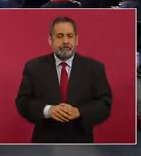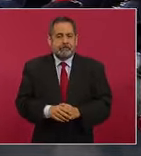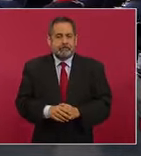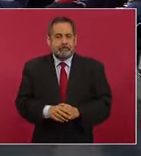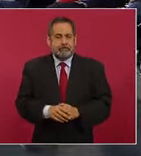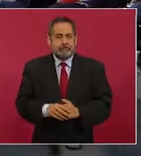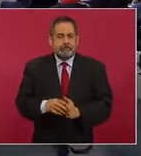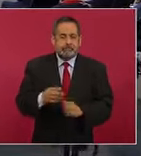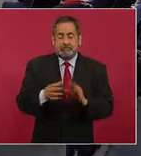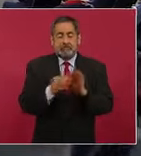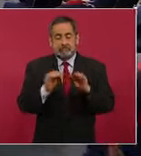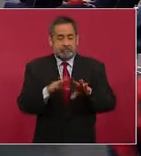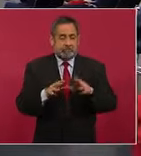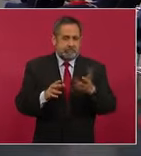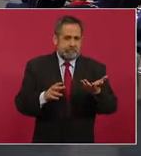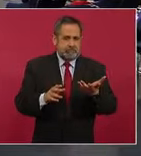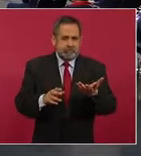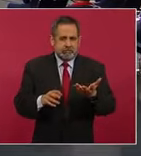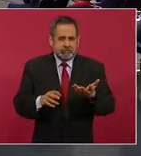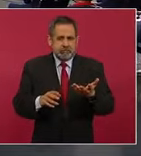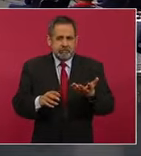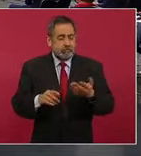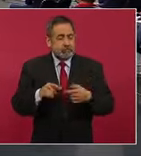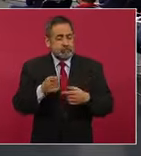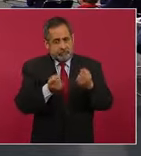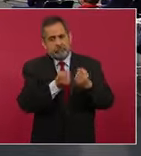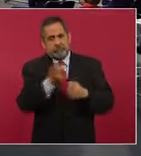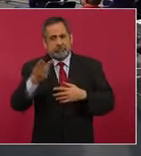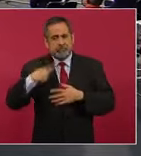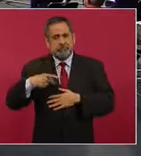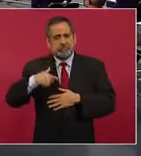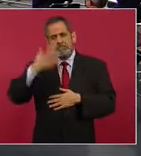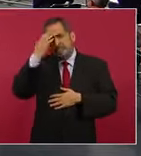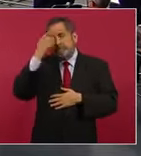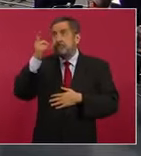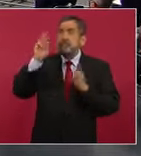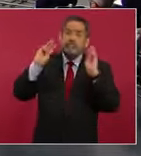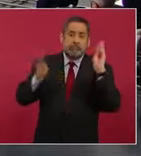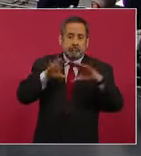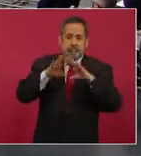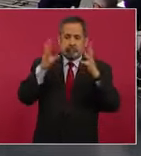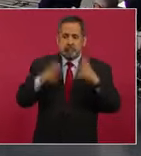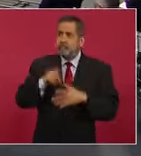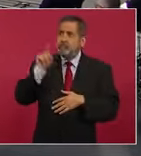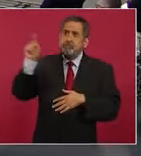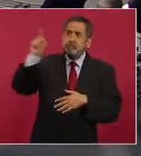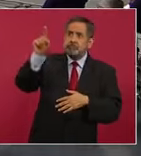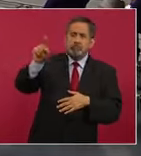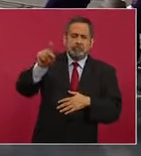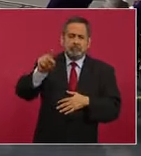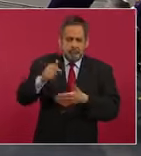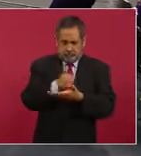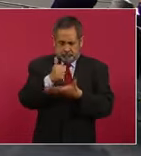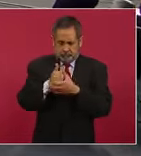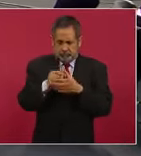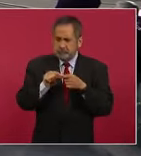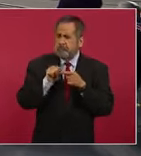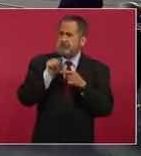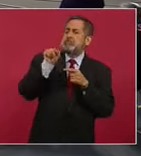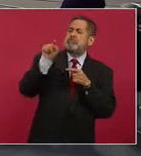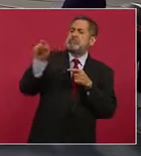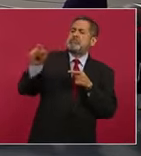que sí conocen y saben de que los aeropuertos, ¿sí?, en Londres